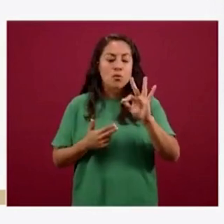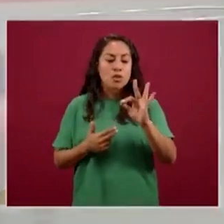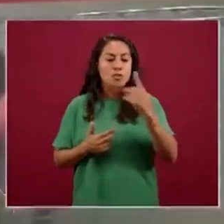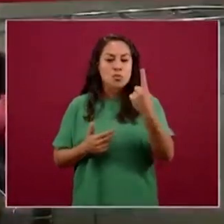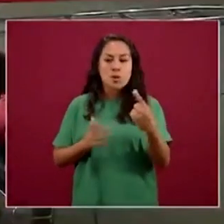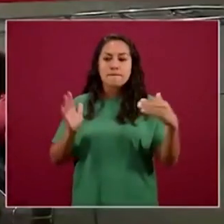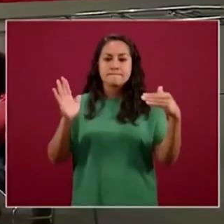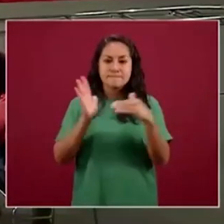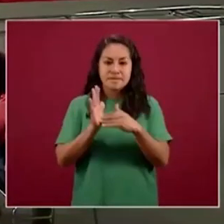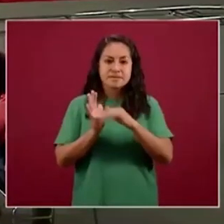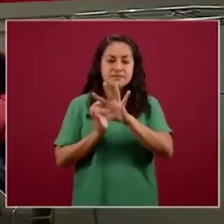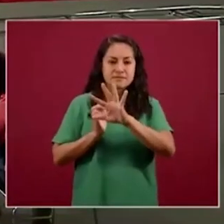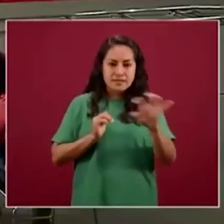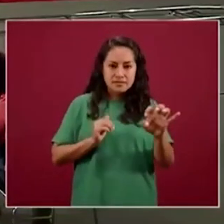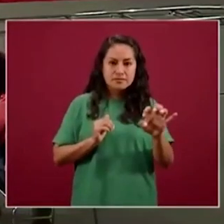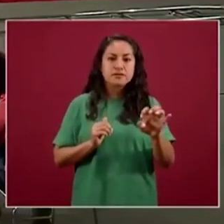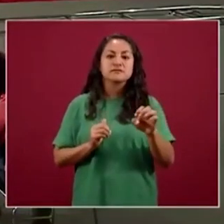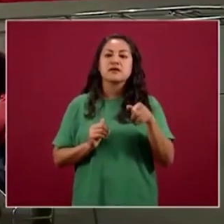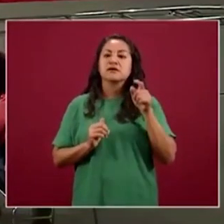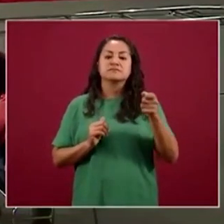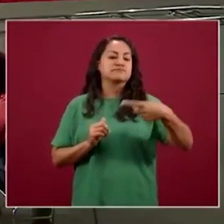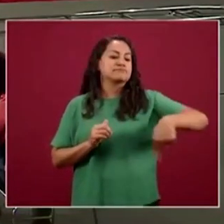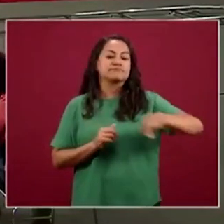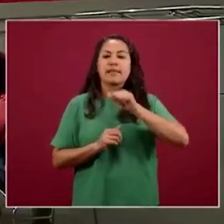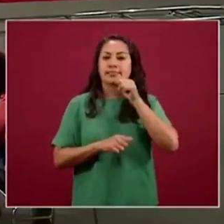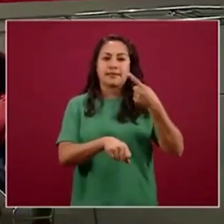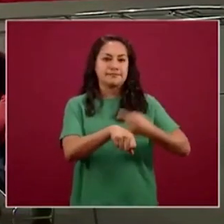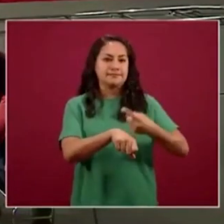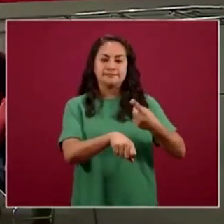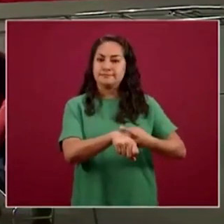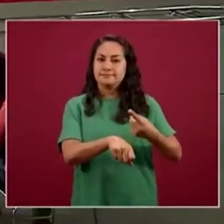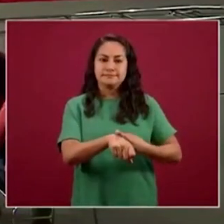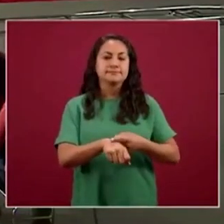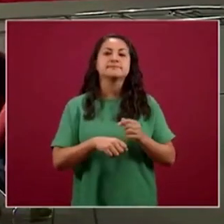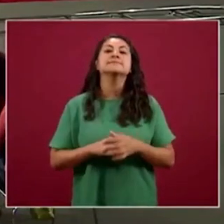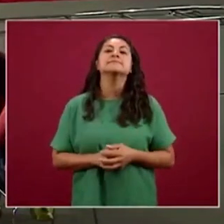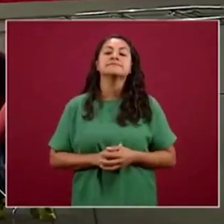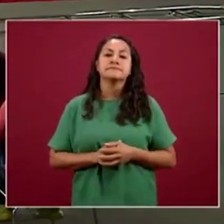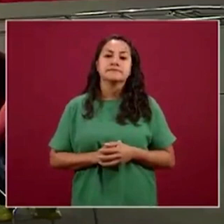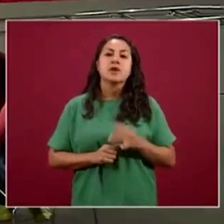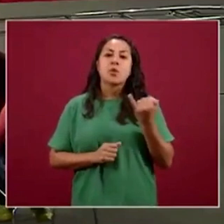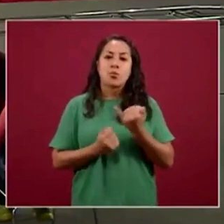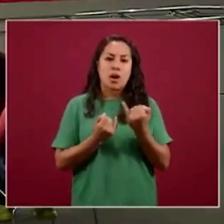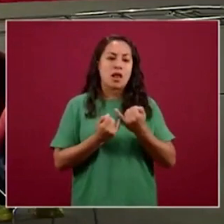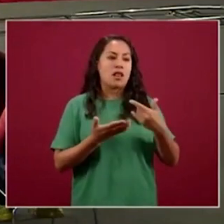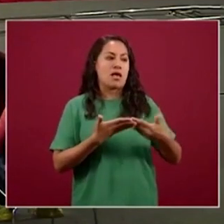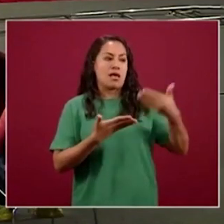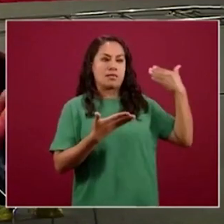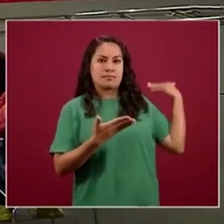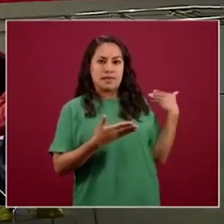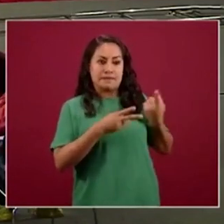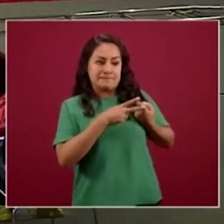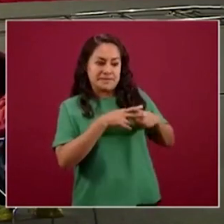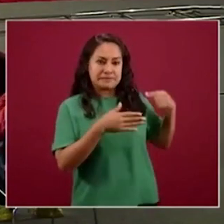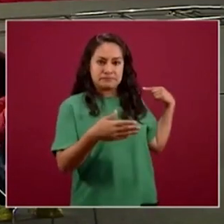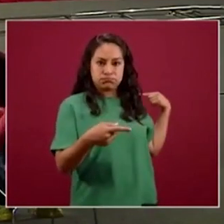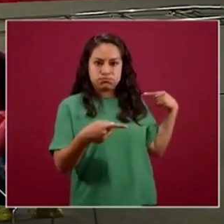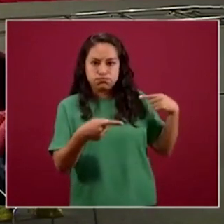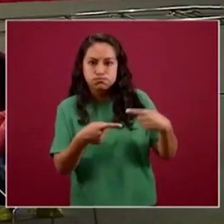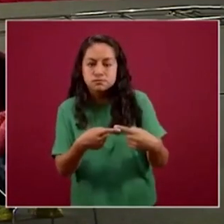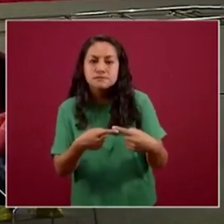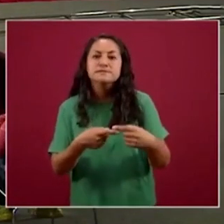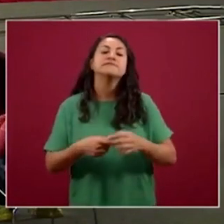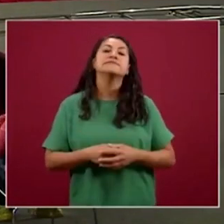41.573 resultados negativos acumulados también desde que inició la epidemia. En la siguiente